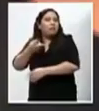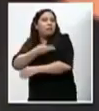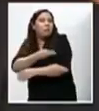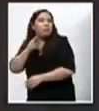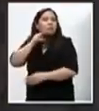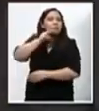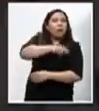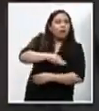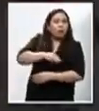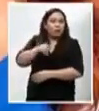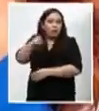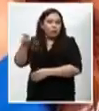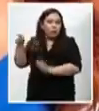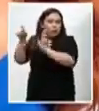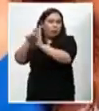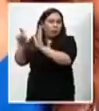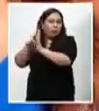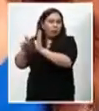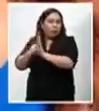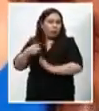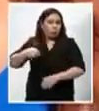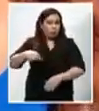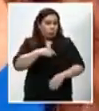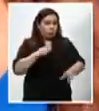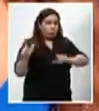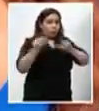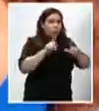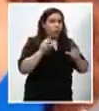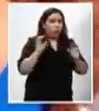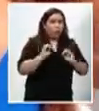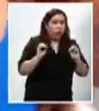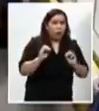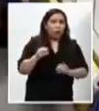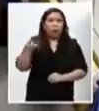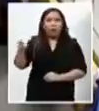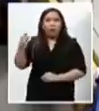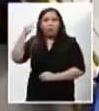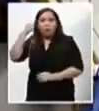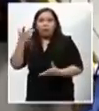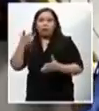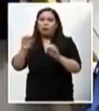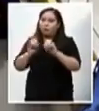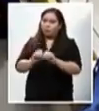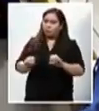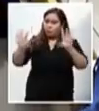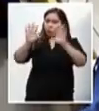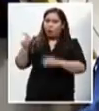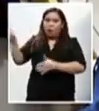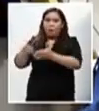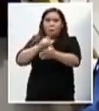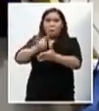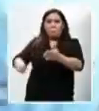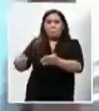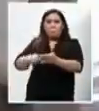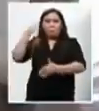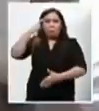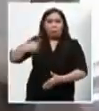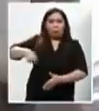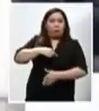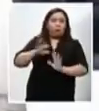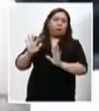engaño, que no estábamos preparados porque confiamos en el sistema de Naciones Unidas. Nos criticaron por eso.